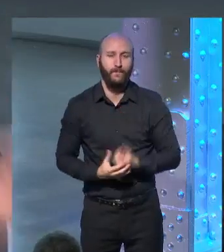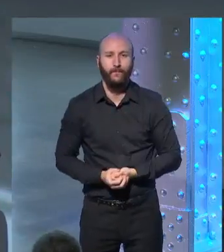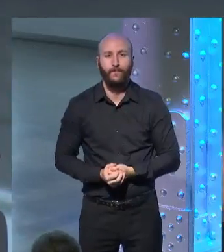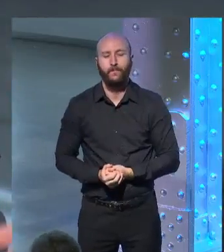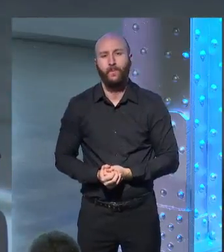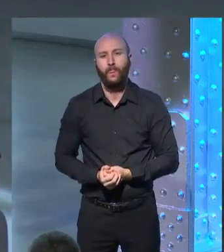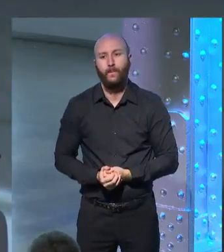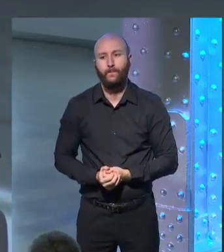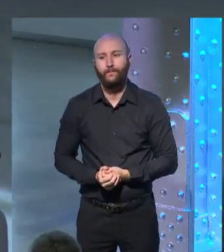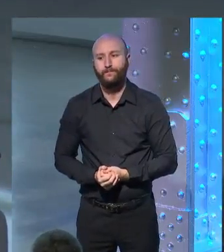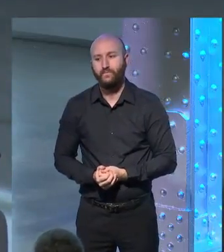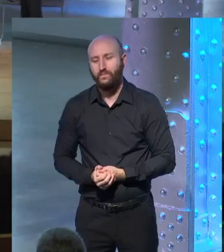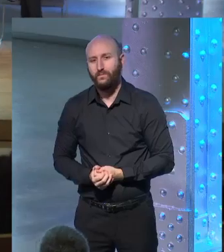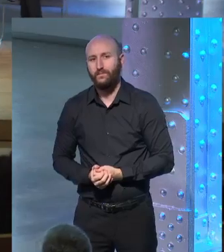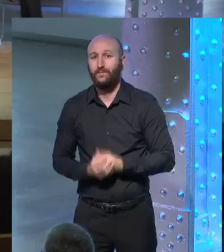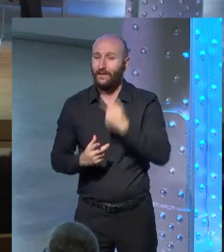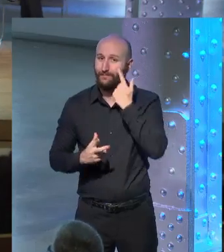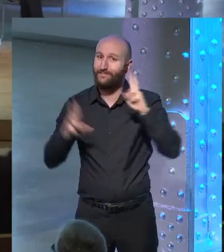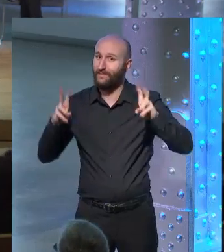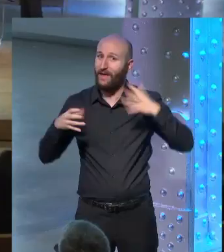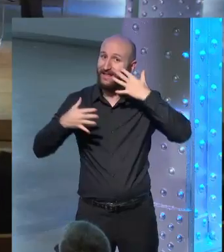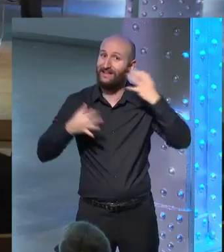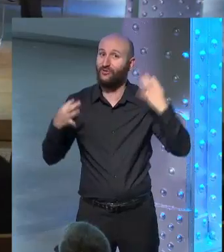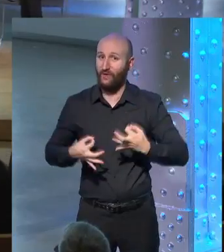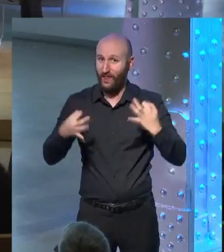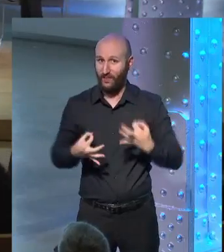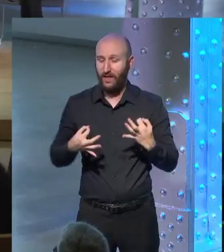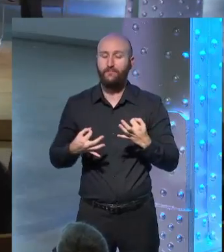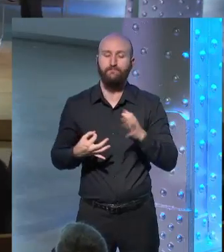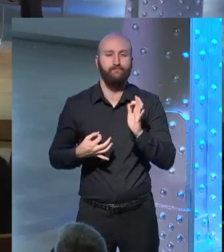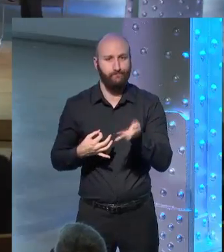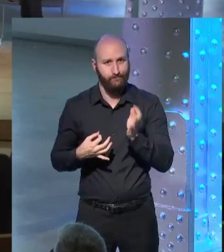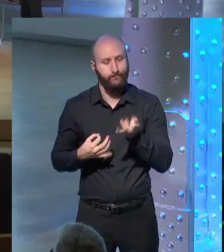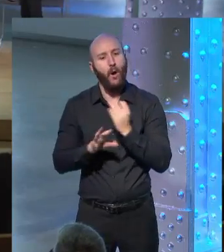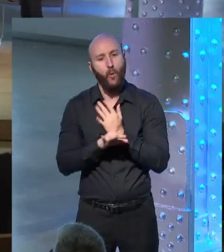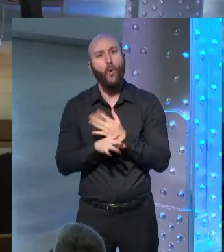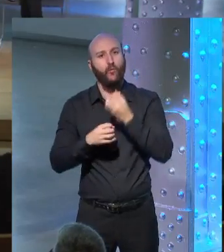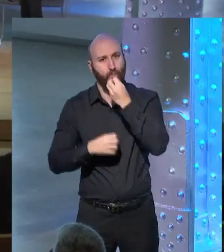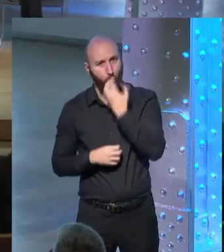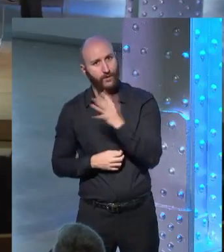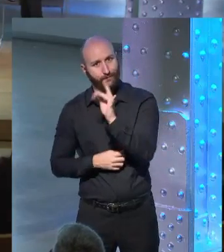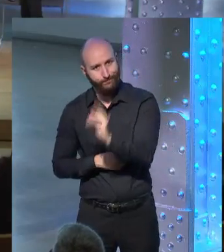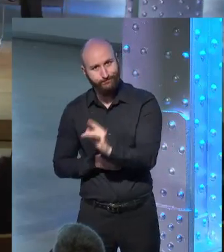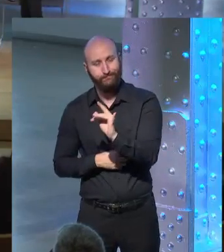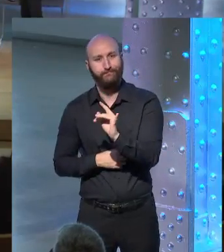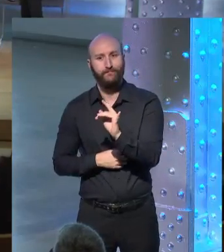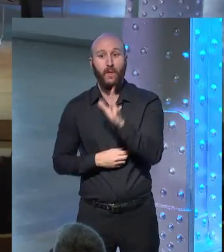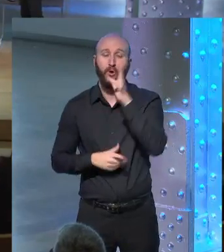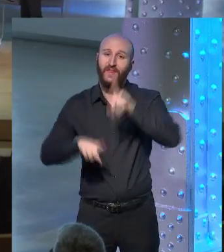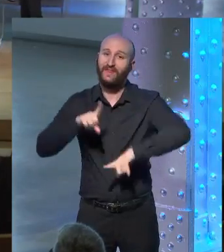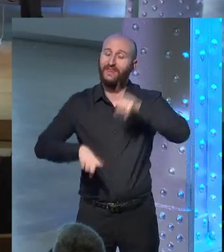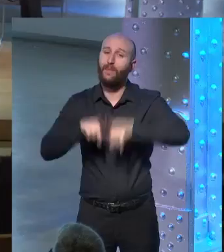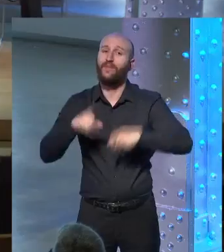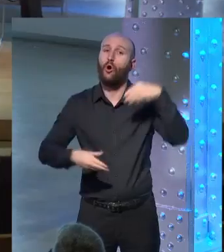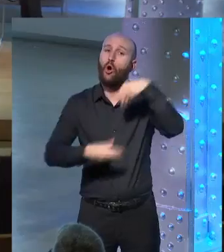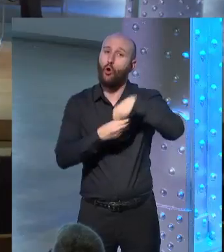Dando continuidad a la misión de seguridad. Es evidente que los juegos son buenos dependiendo el contenido de los